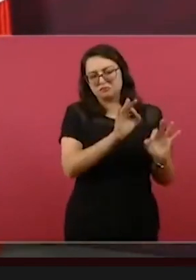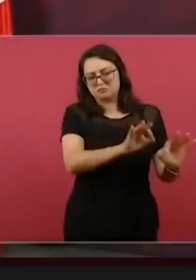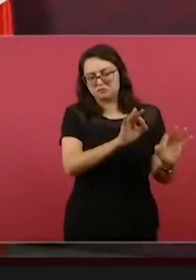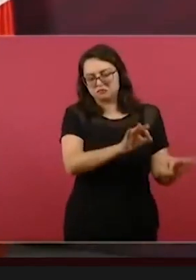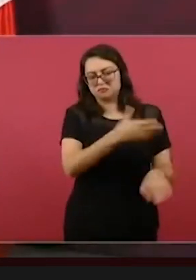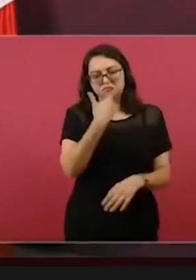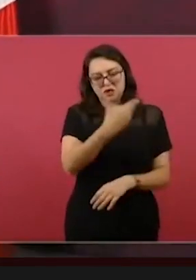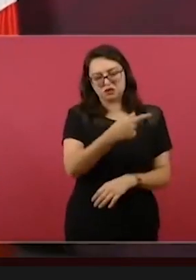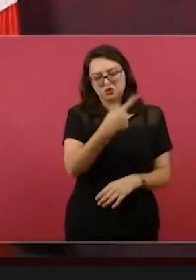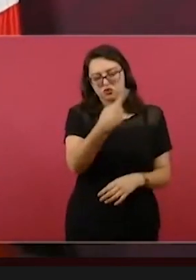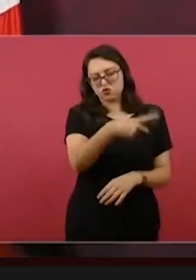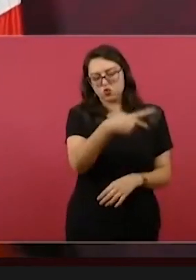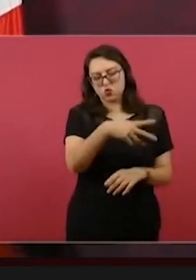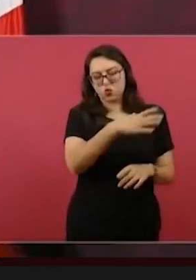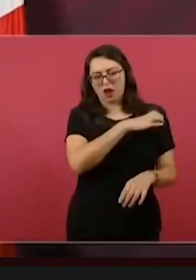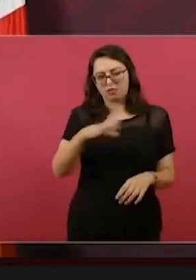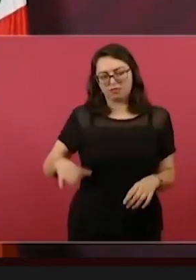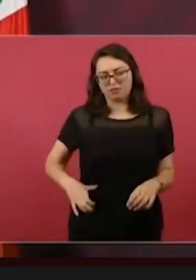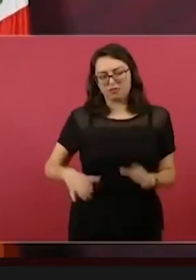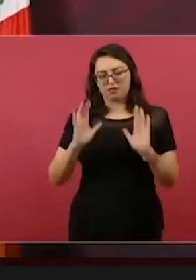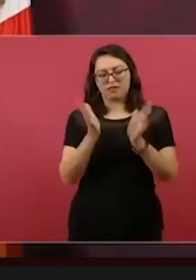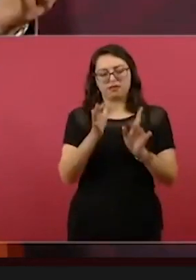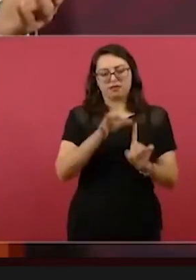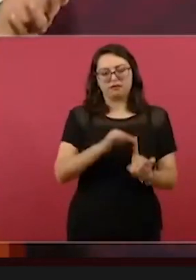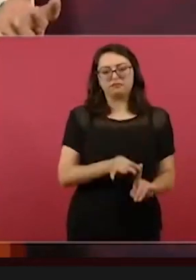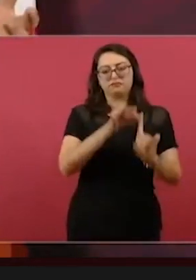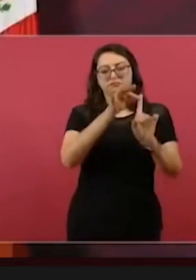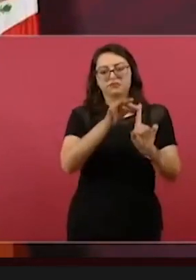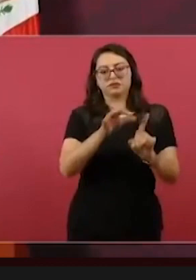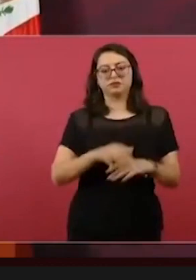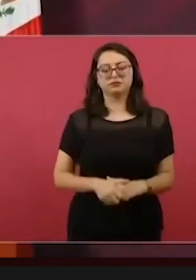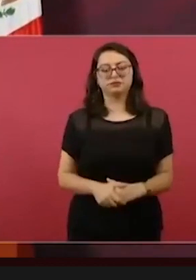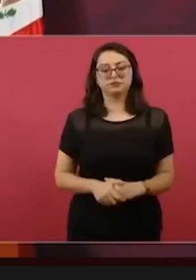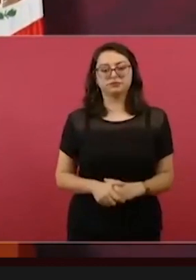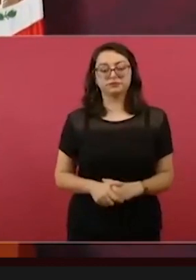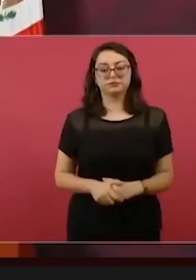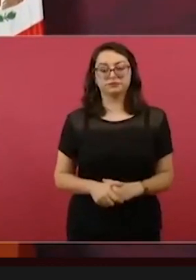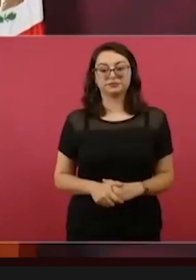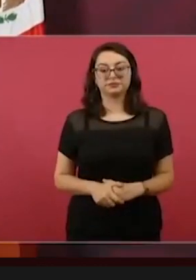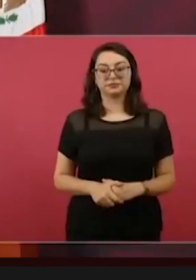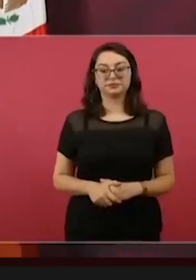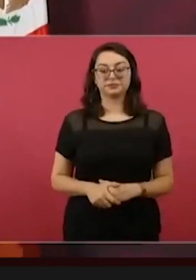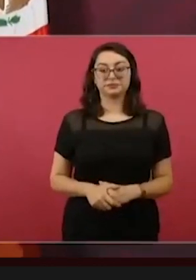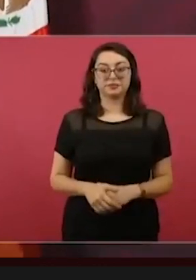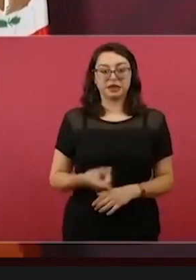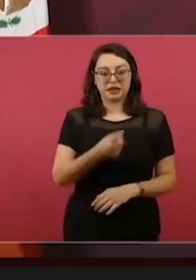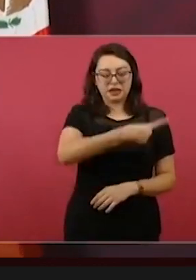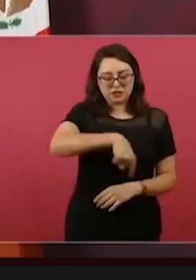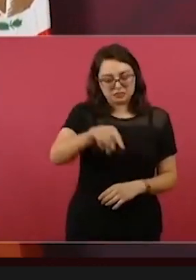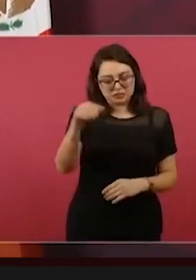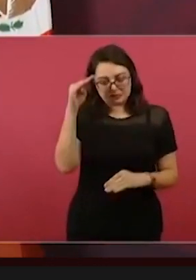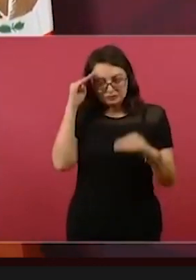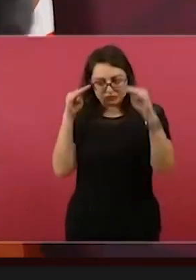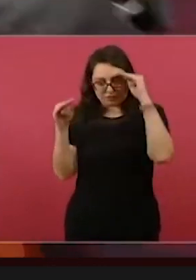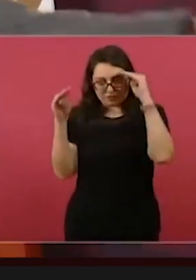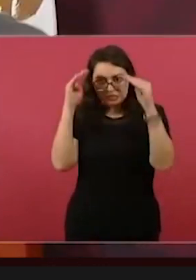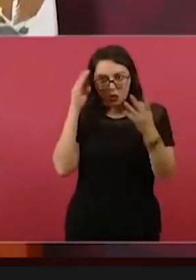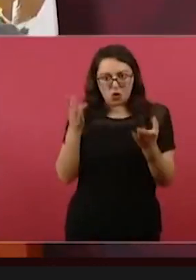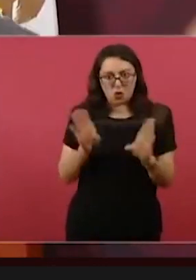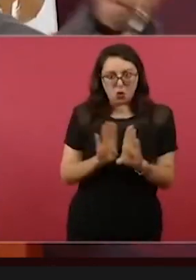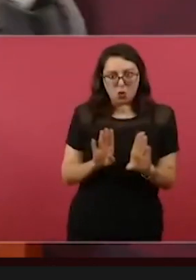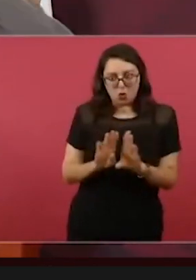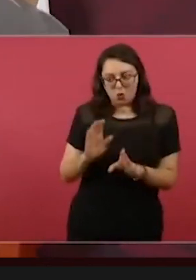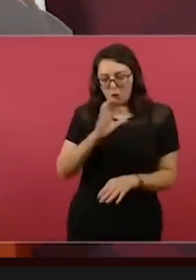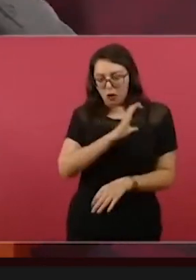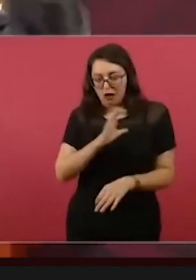que atraviesa alguna comunidad. Por el contrario, el poder contar con otros datos nos permite como sociedad hacerle ver a las autoridades la